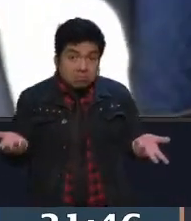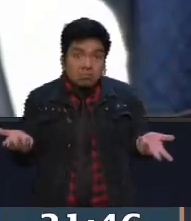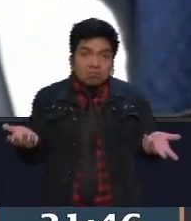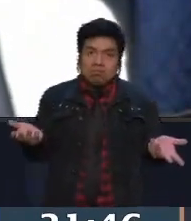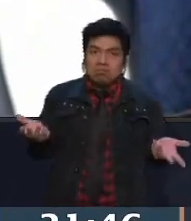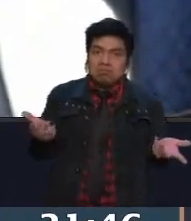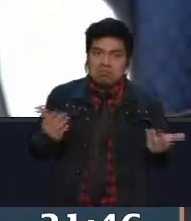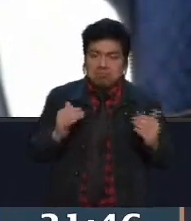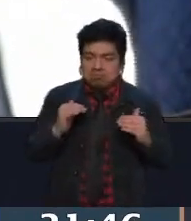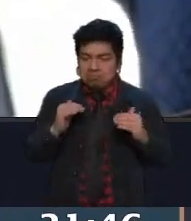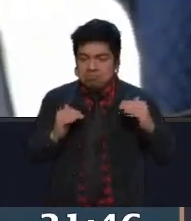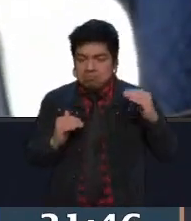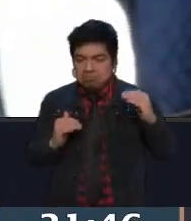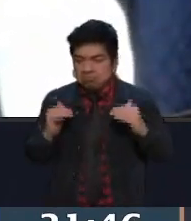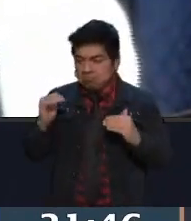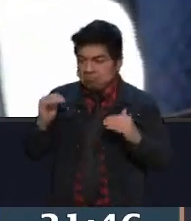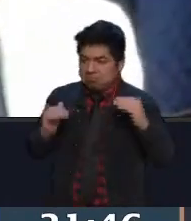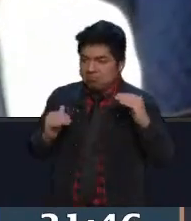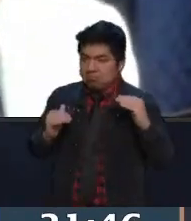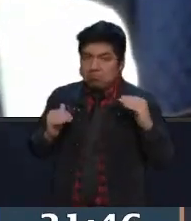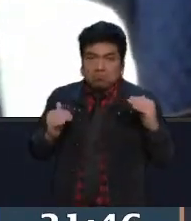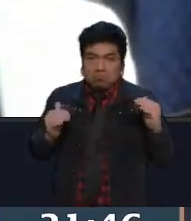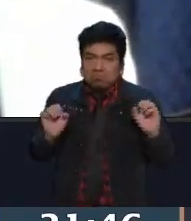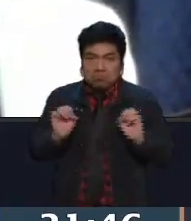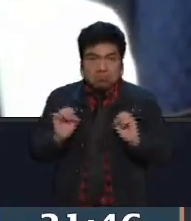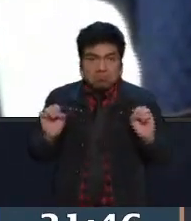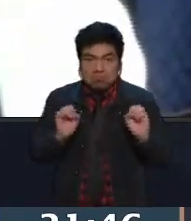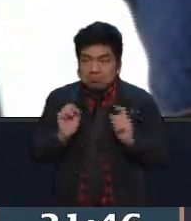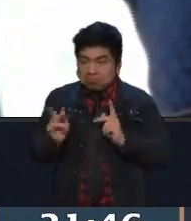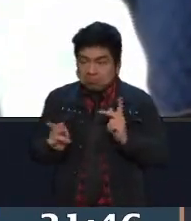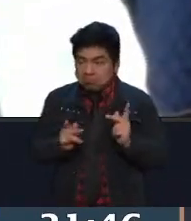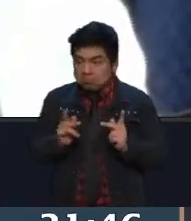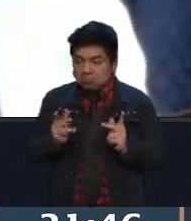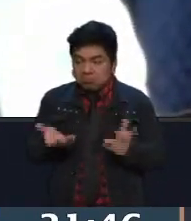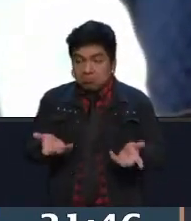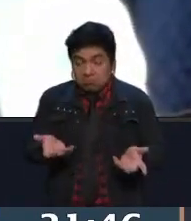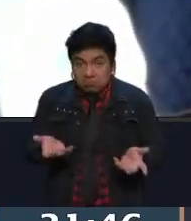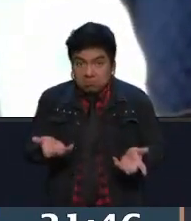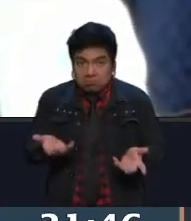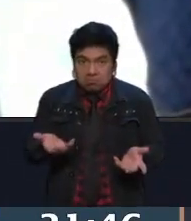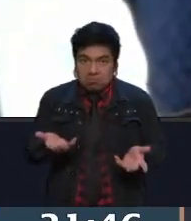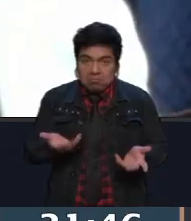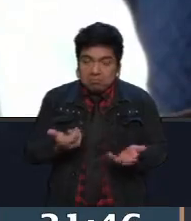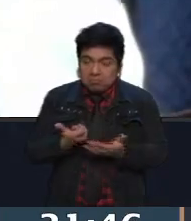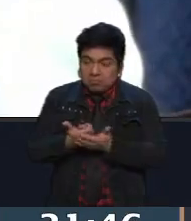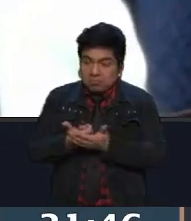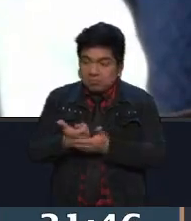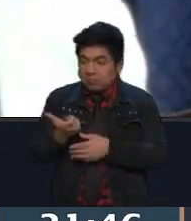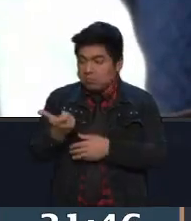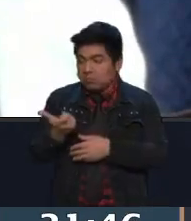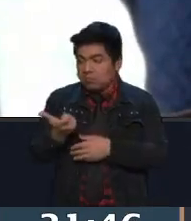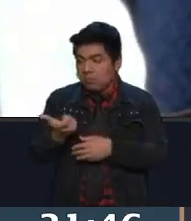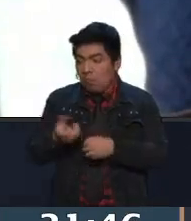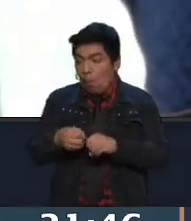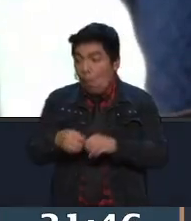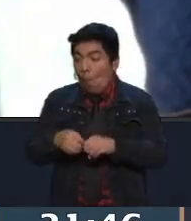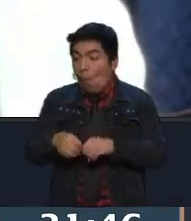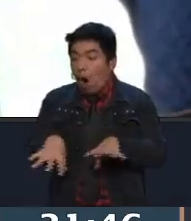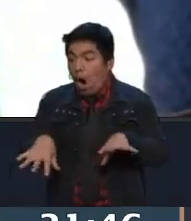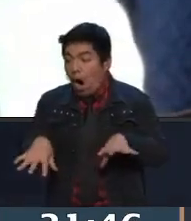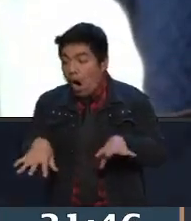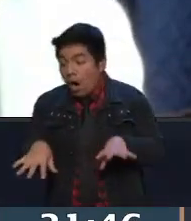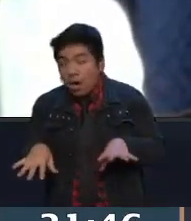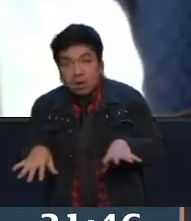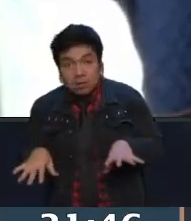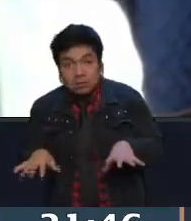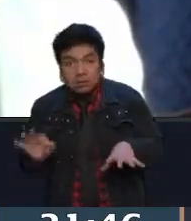no movieron ni las preferencias electorales. Podríamos decir que es dinero, Tirado a la basura, pues, realmente. tirado a la